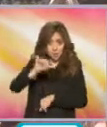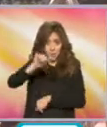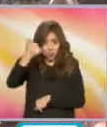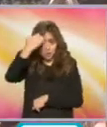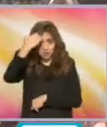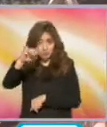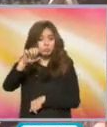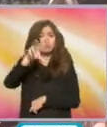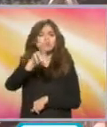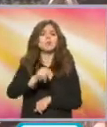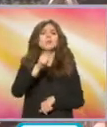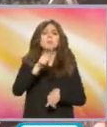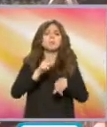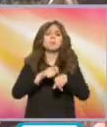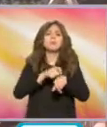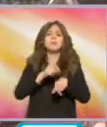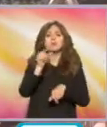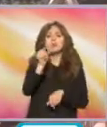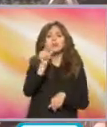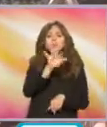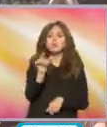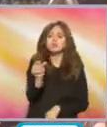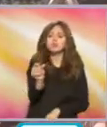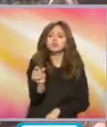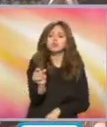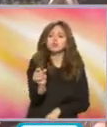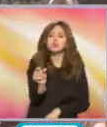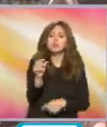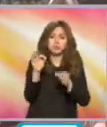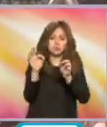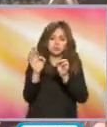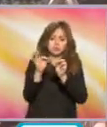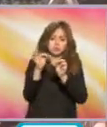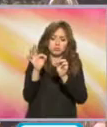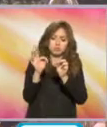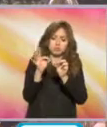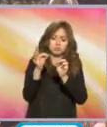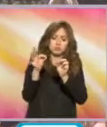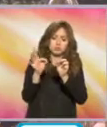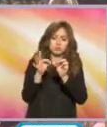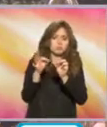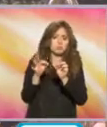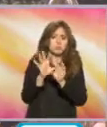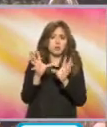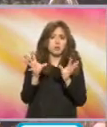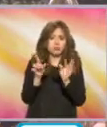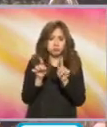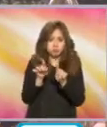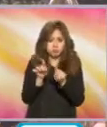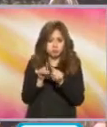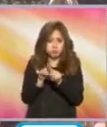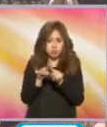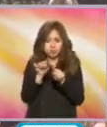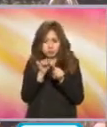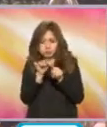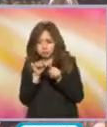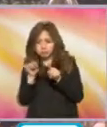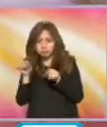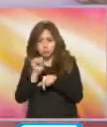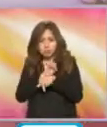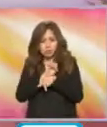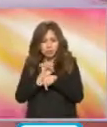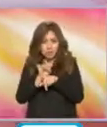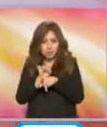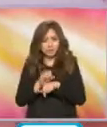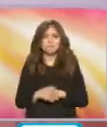Si es un tatuaje pequeño, tal vez menor a 5 centímetros, sin problema con la Ok. cirugía se puede quitar y solamente quedaría una pequeña línea. Ah, O sea,